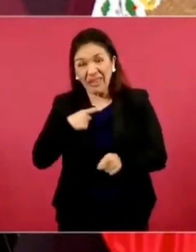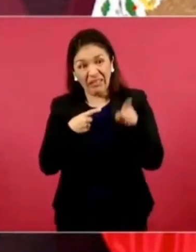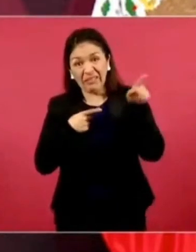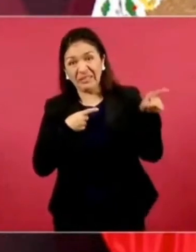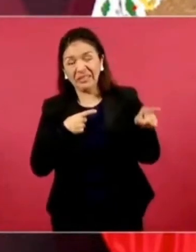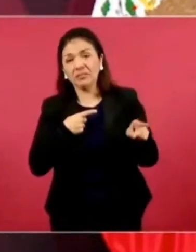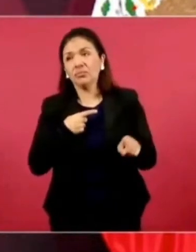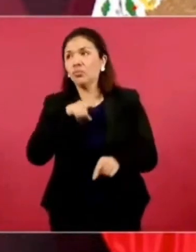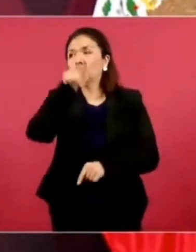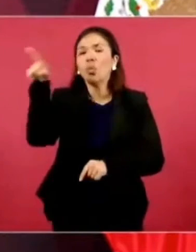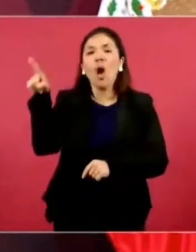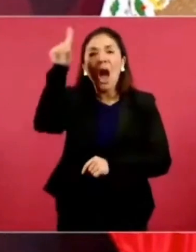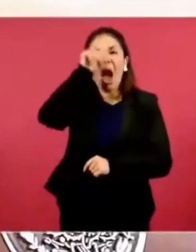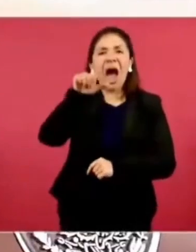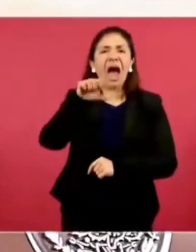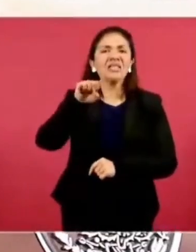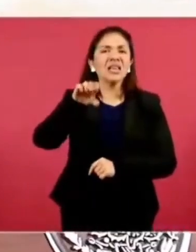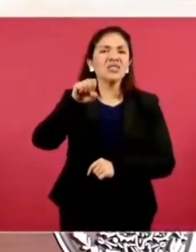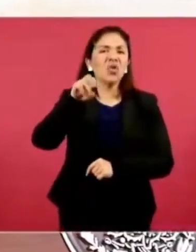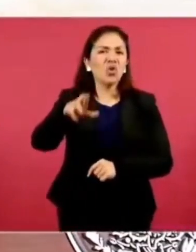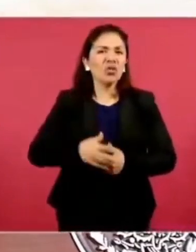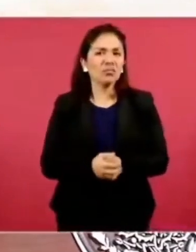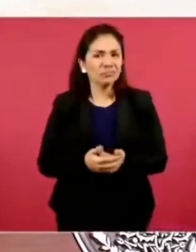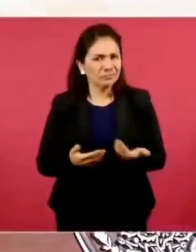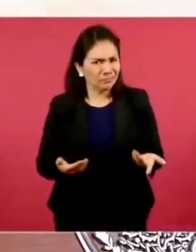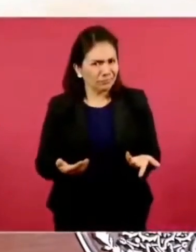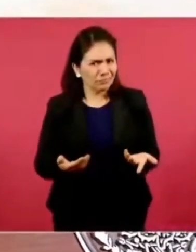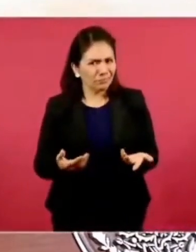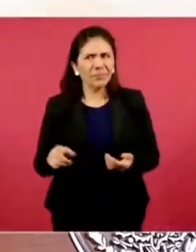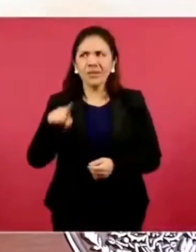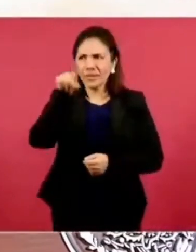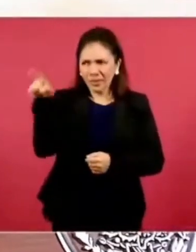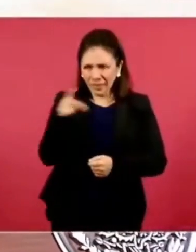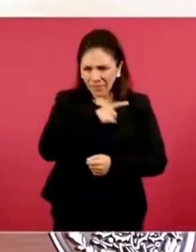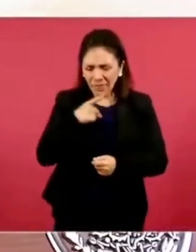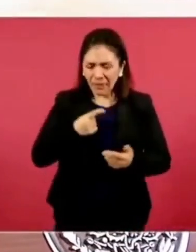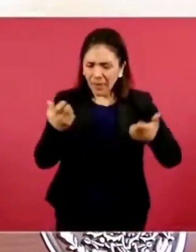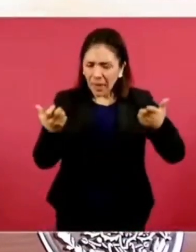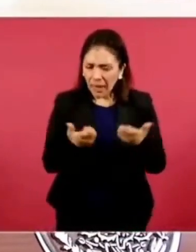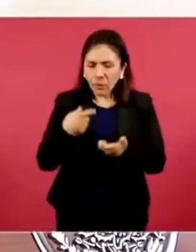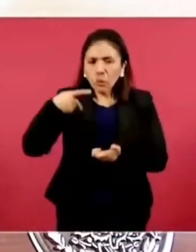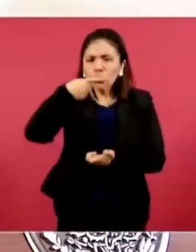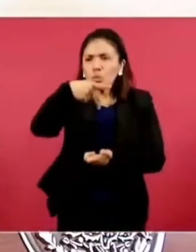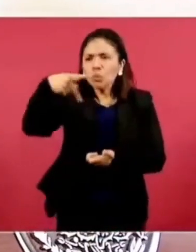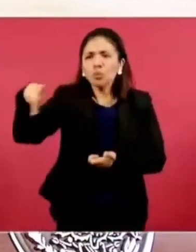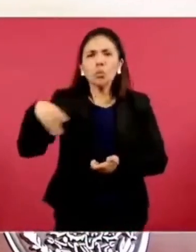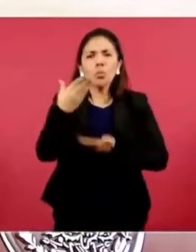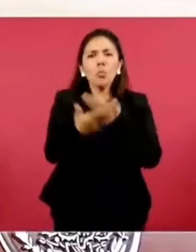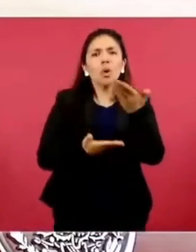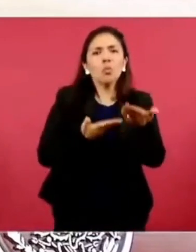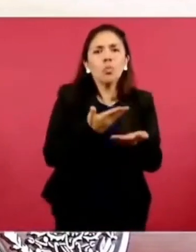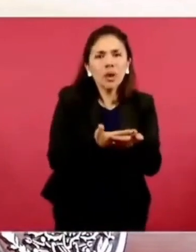¿Qué no pueden hacer una propuesta a la gente?